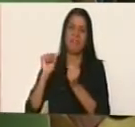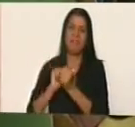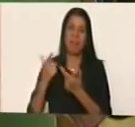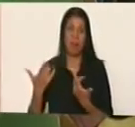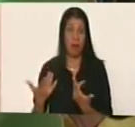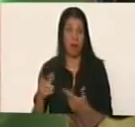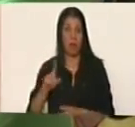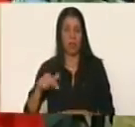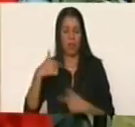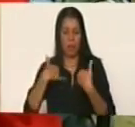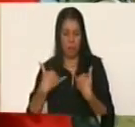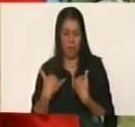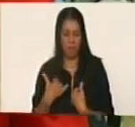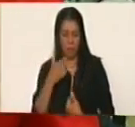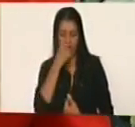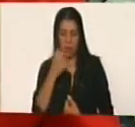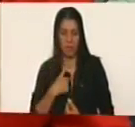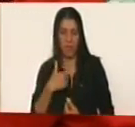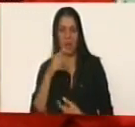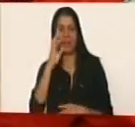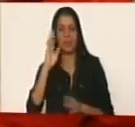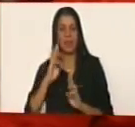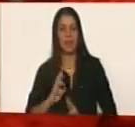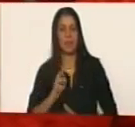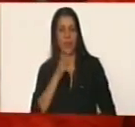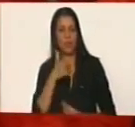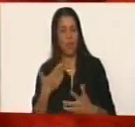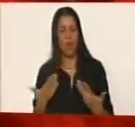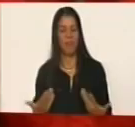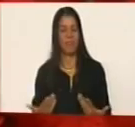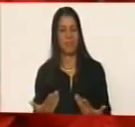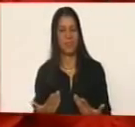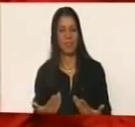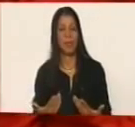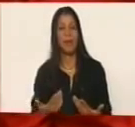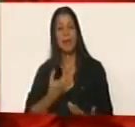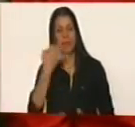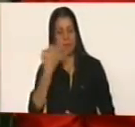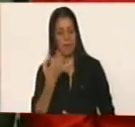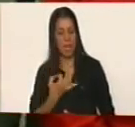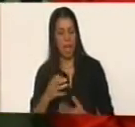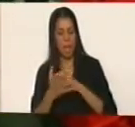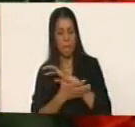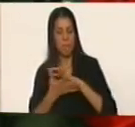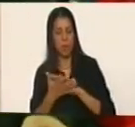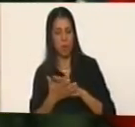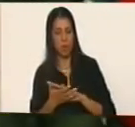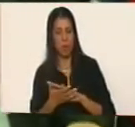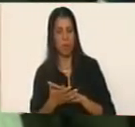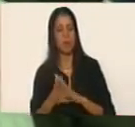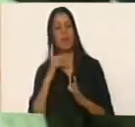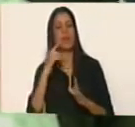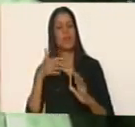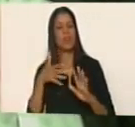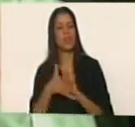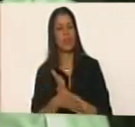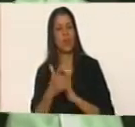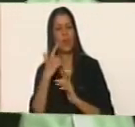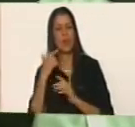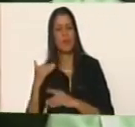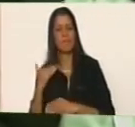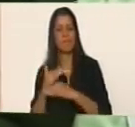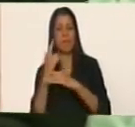talento y respeta más a los problemas que a las soluciones. La verdadera crisis es la crisis de la incompetencia.